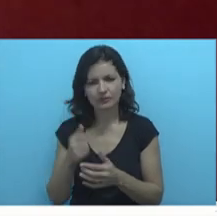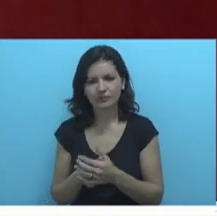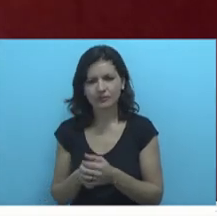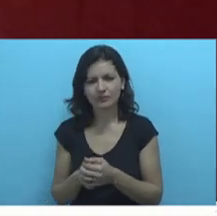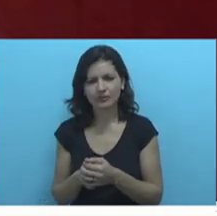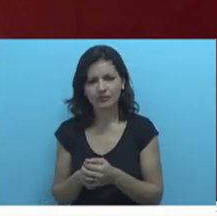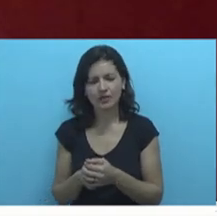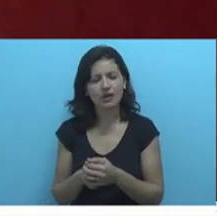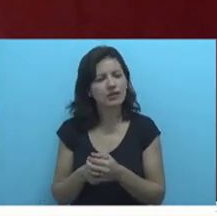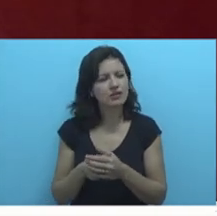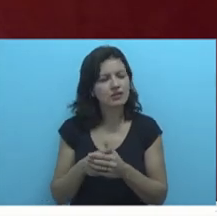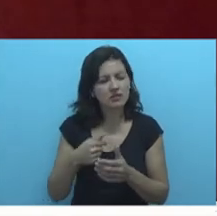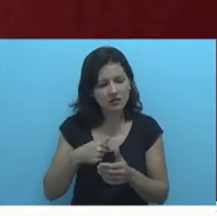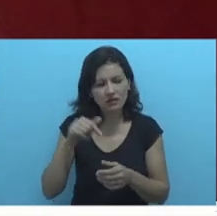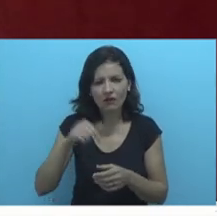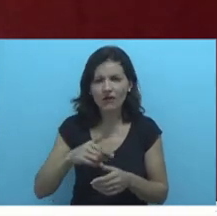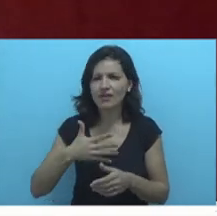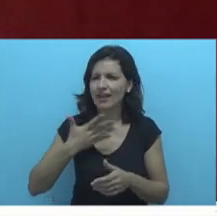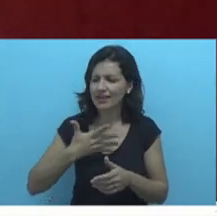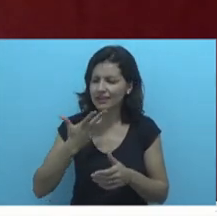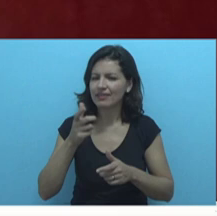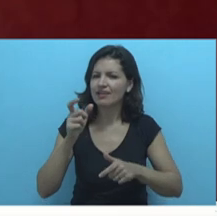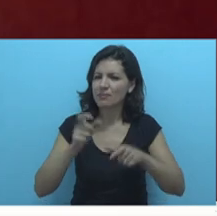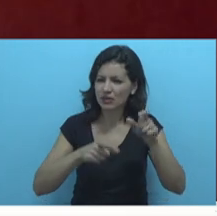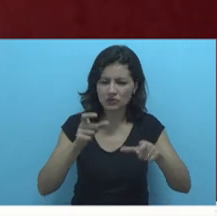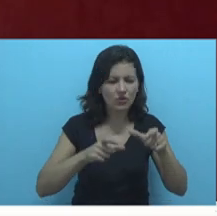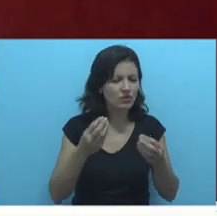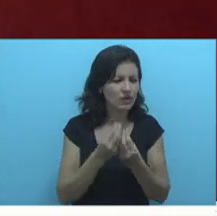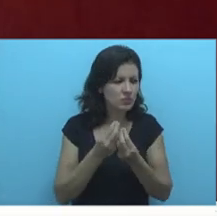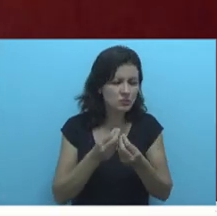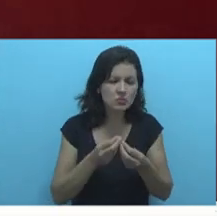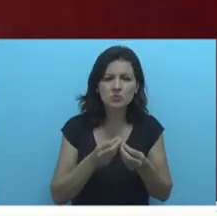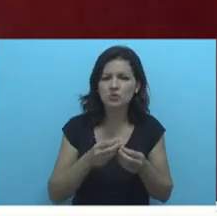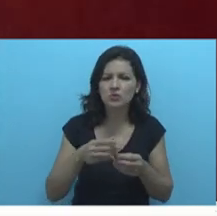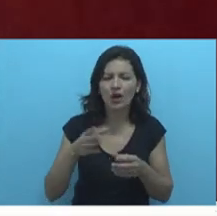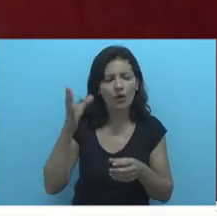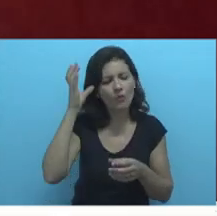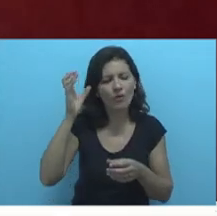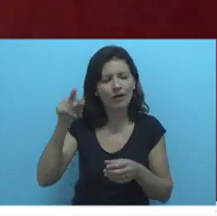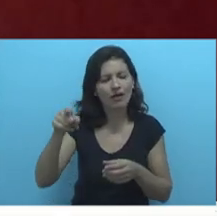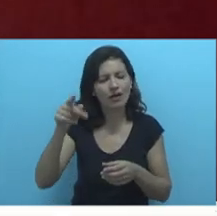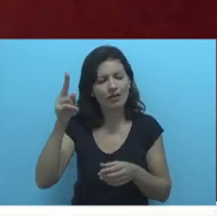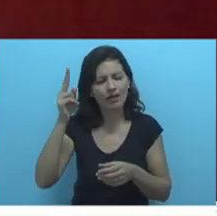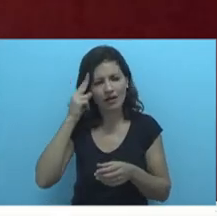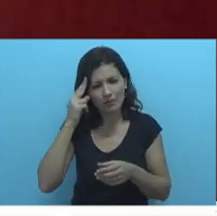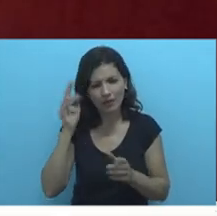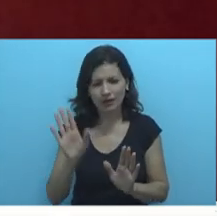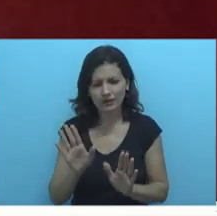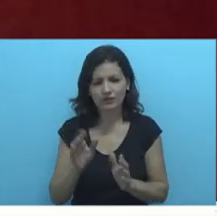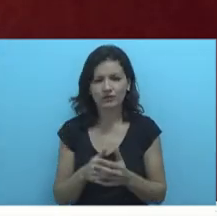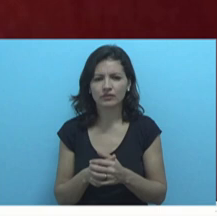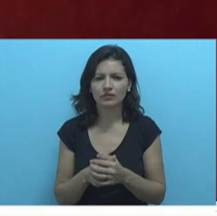se acuerden muy respetuosamente de esas medidas que fueron pioneras y que hasta hace muy pocos años eran muy discutidas y